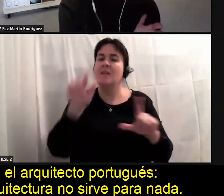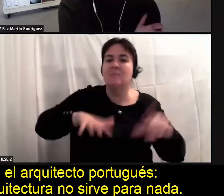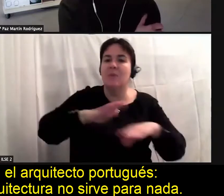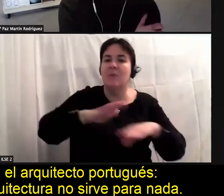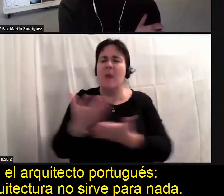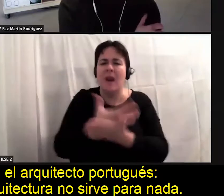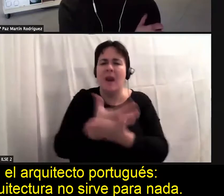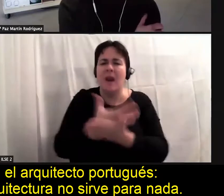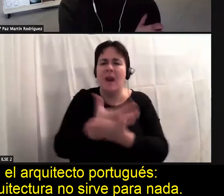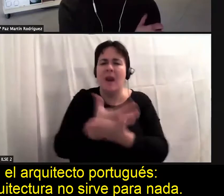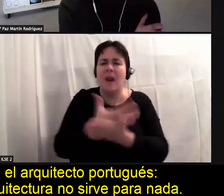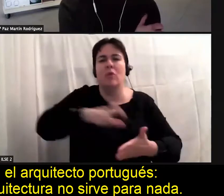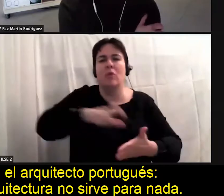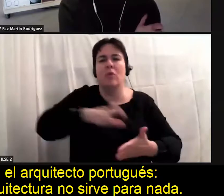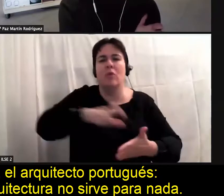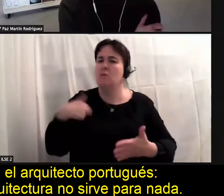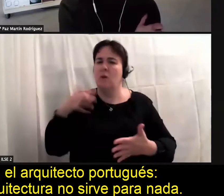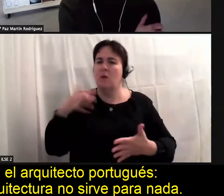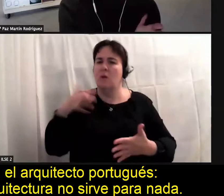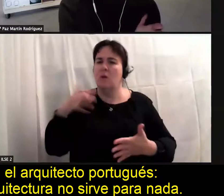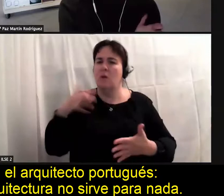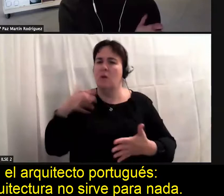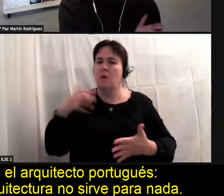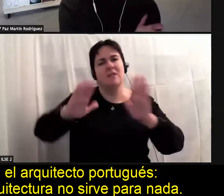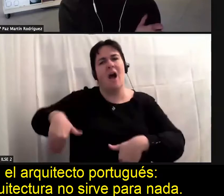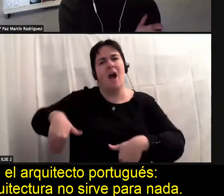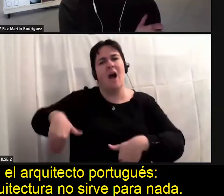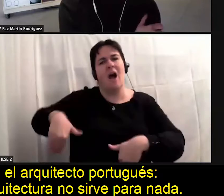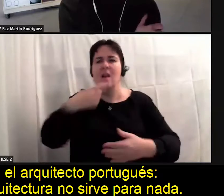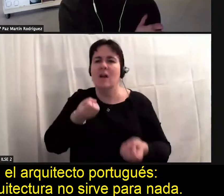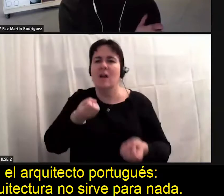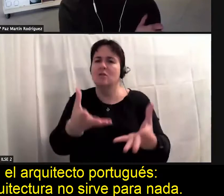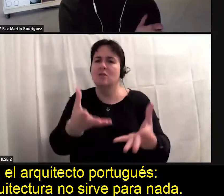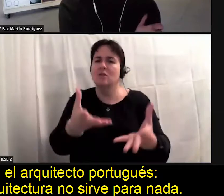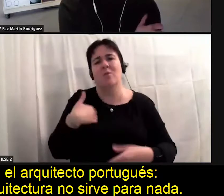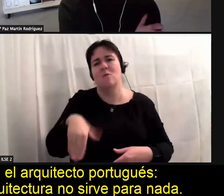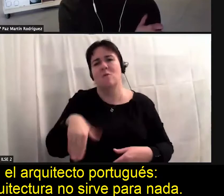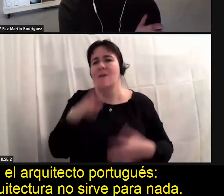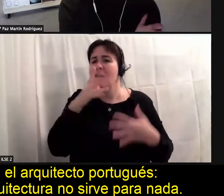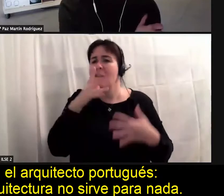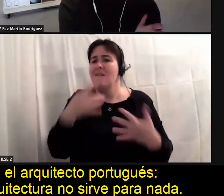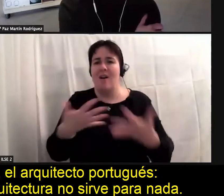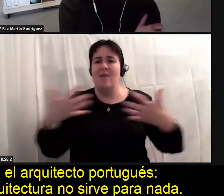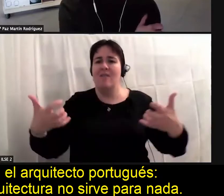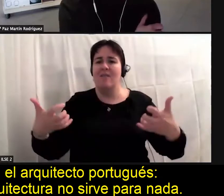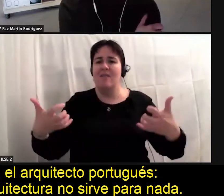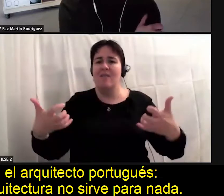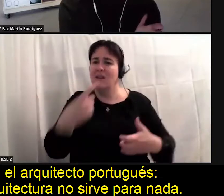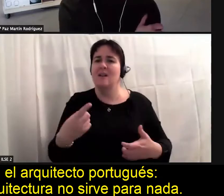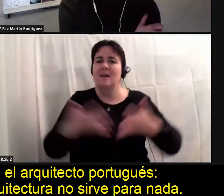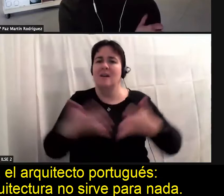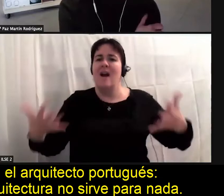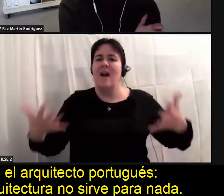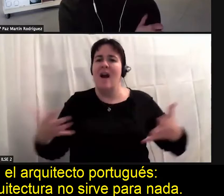que la voy a dejar para el final, pero es que me pega mucho aquí, que es una frase que decía que dice el gran Álvaro Siza,